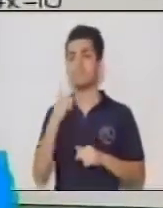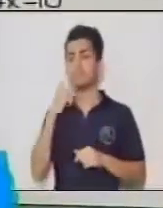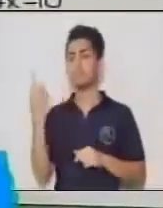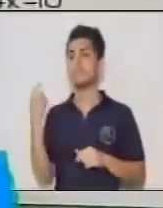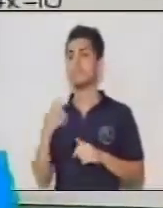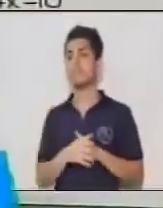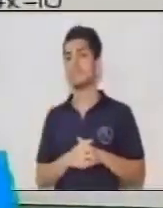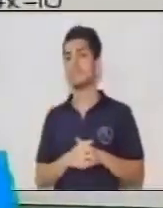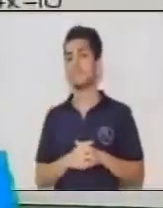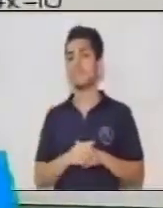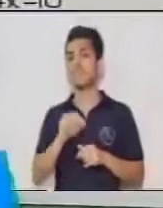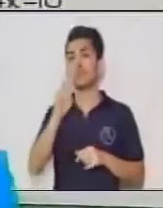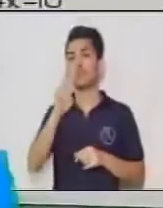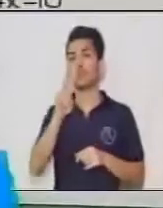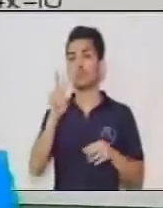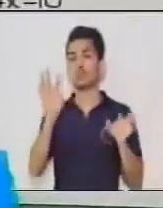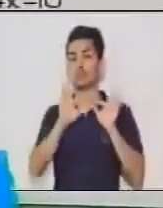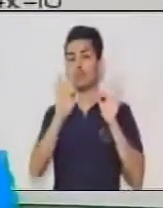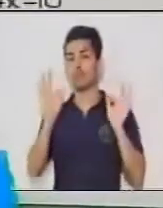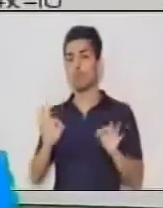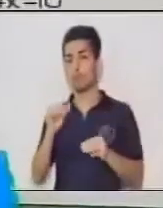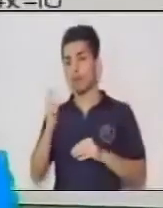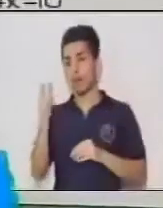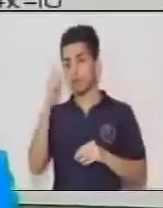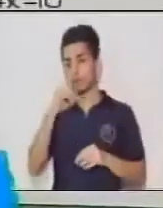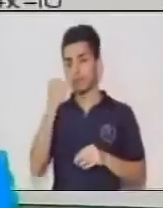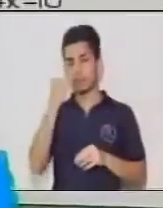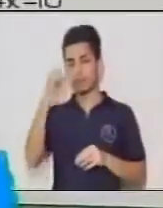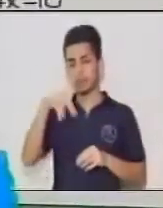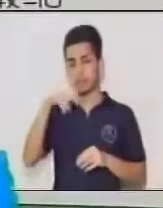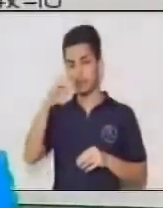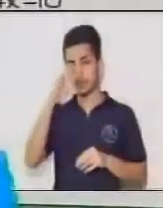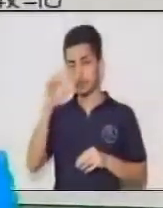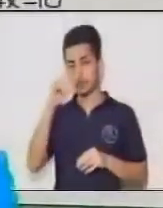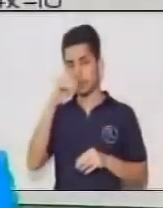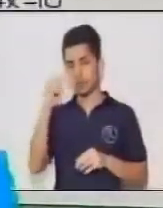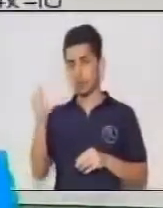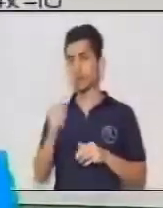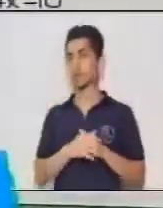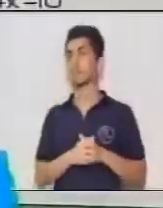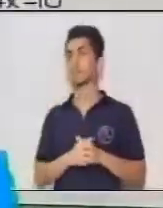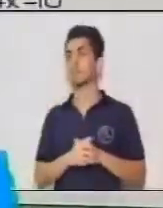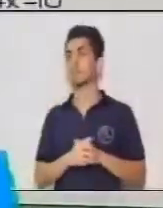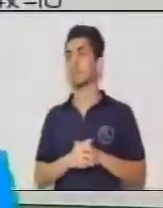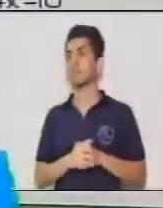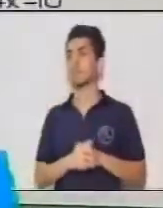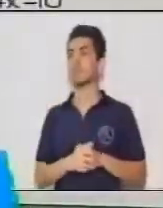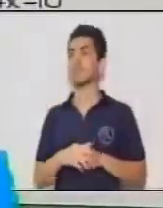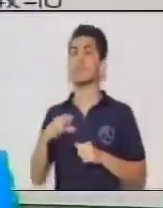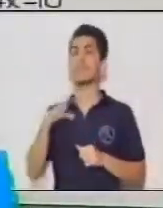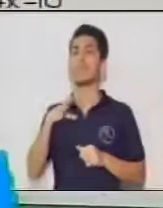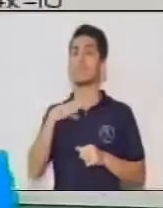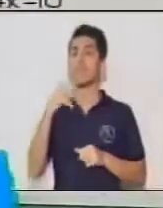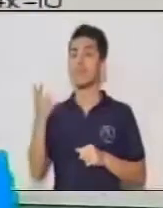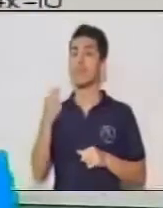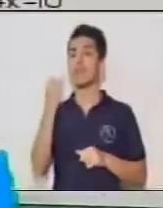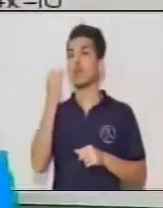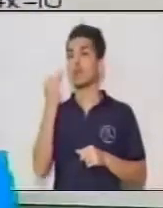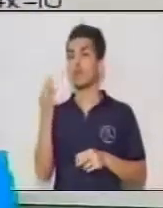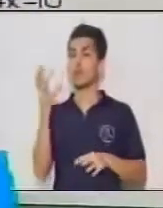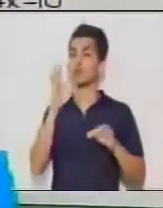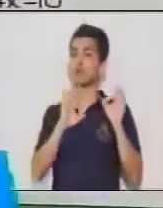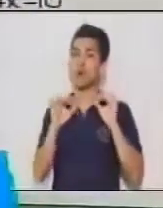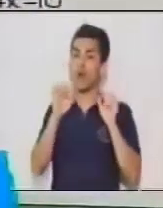tener dos tipos de asíntotas. ¿Qué son las asíntotas? son aquellos valores, son aquellas